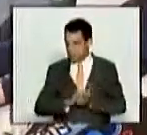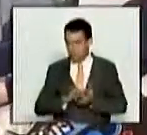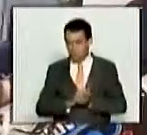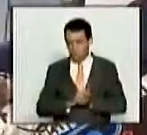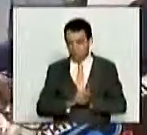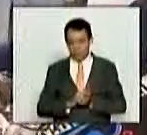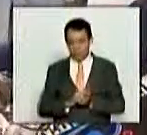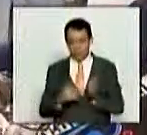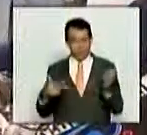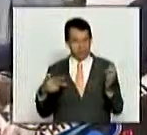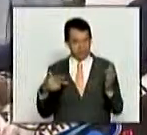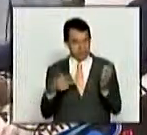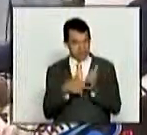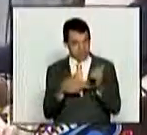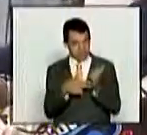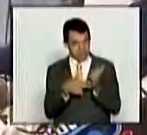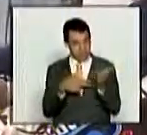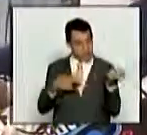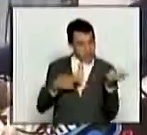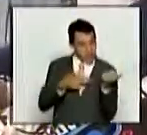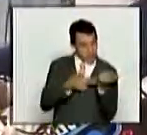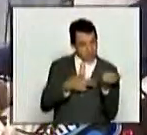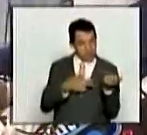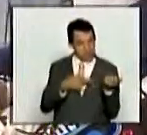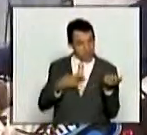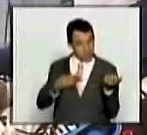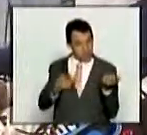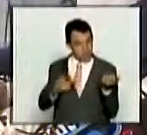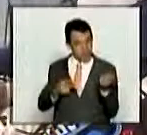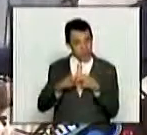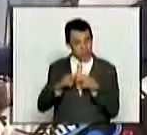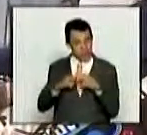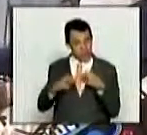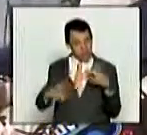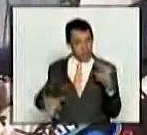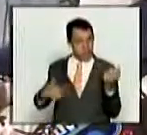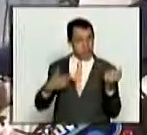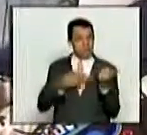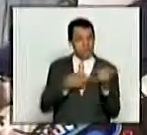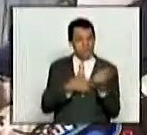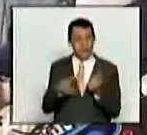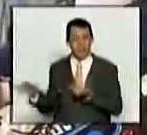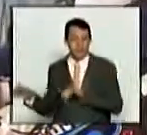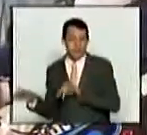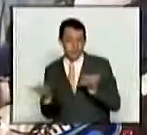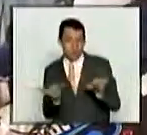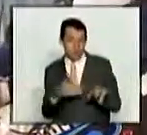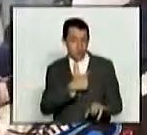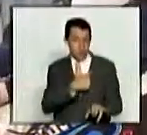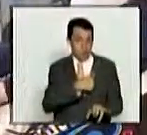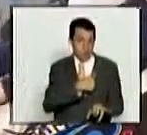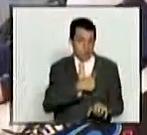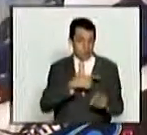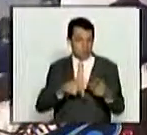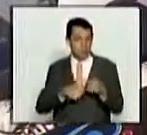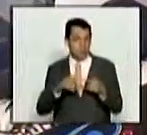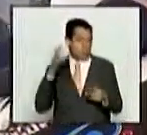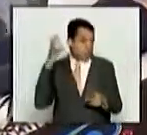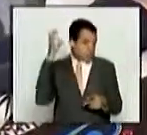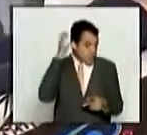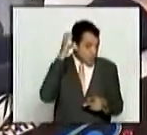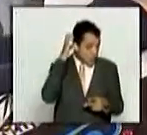de electrocardiografía para hacer un estudio del corazón de electrocardiografía o de